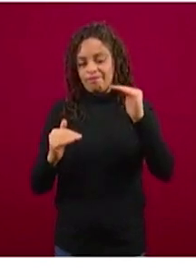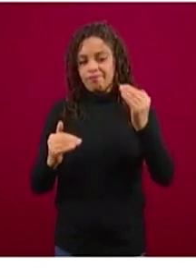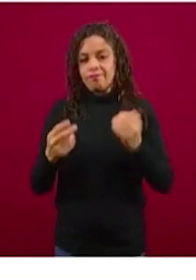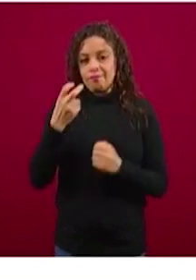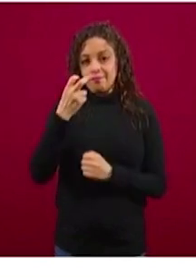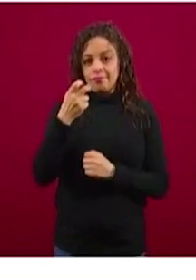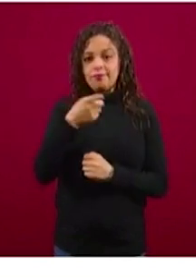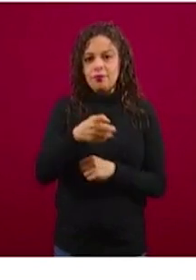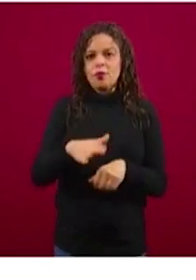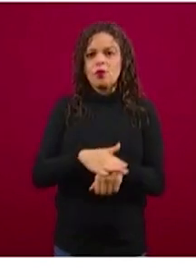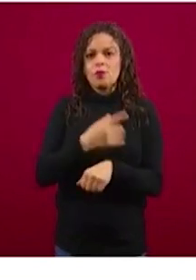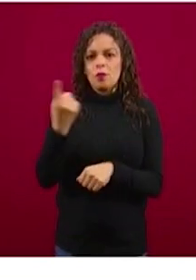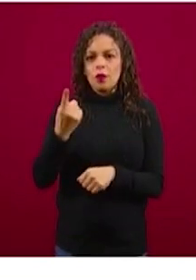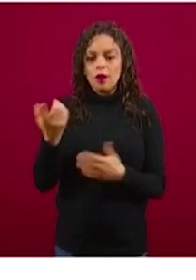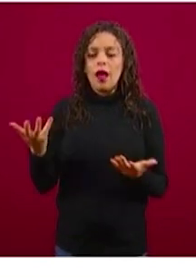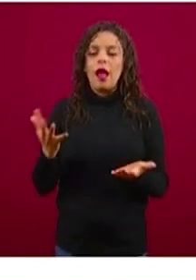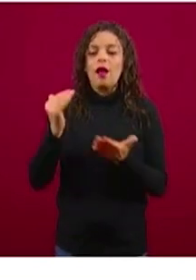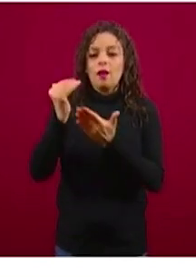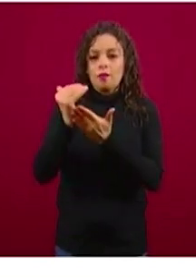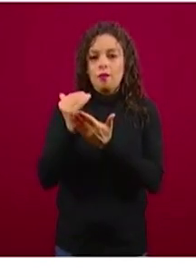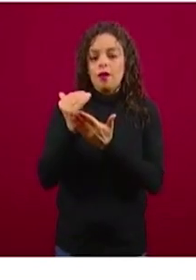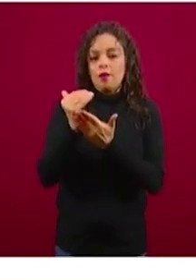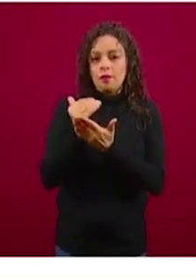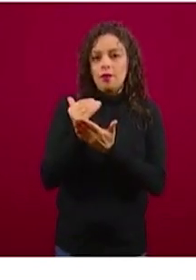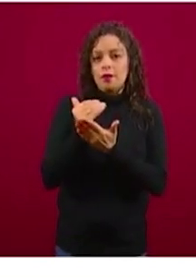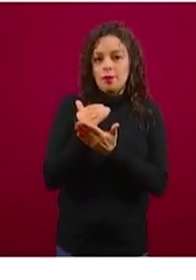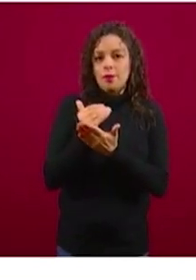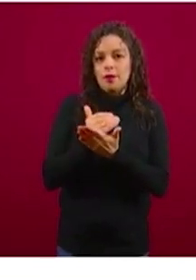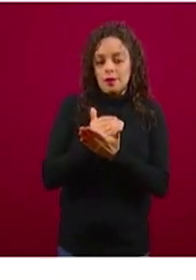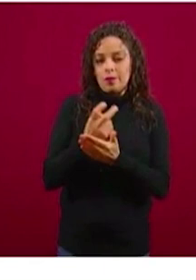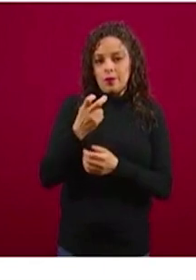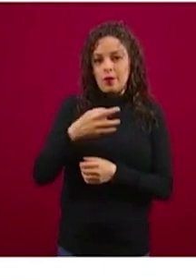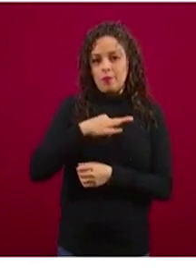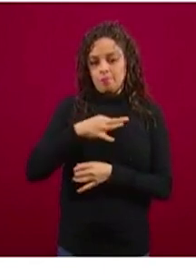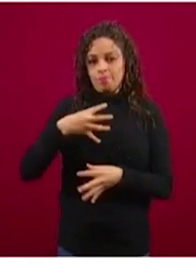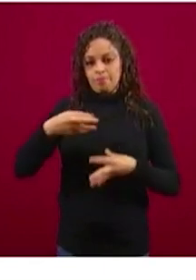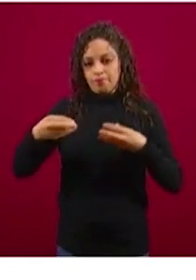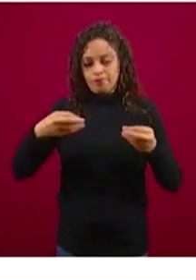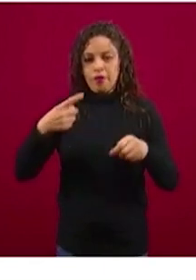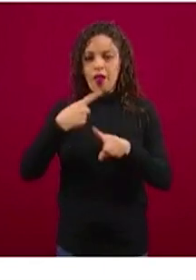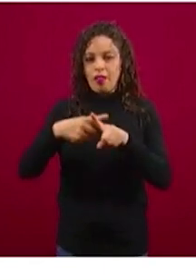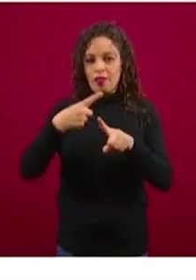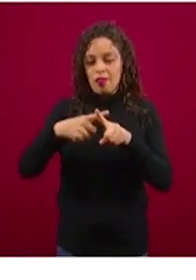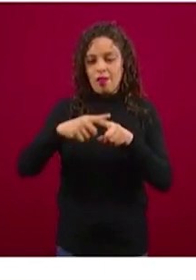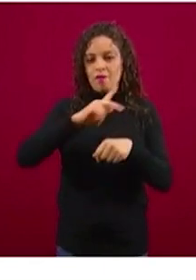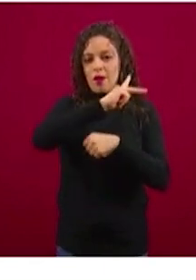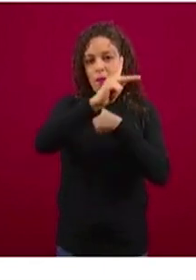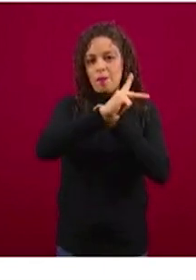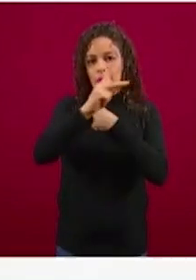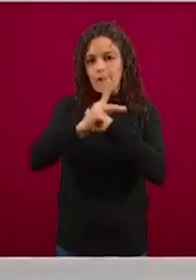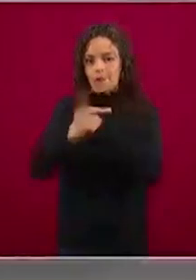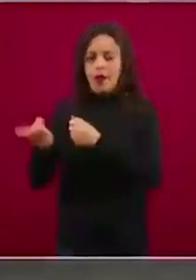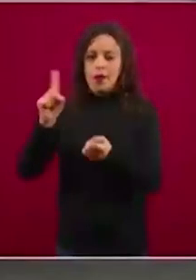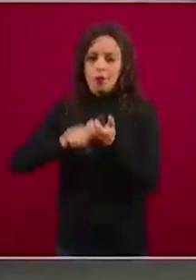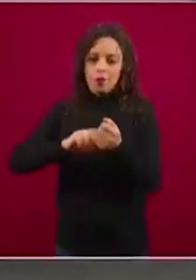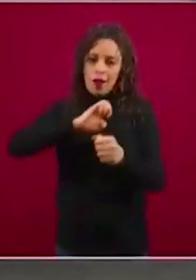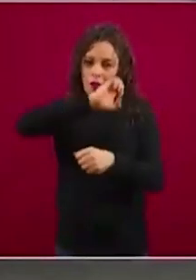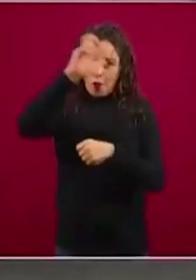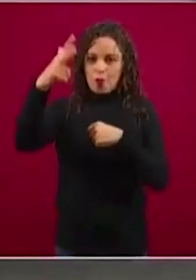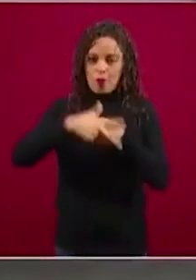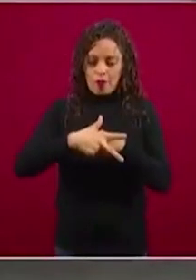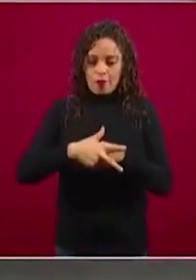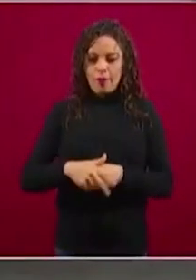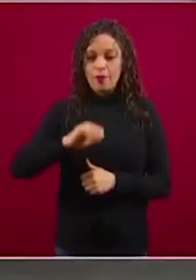la contracción que está teniendo ya la epidemia en los diferentes países europeos si vemos la siguiente